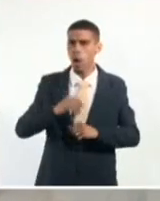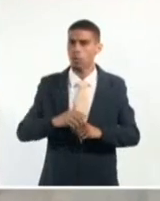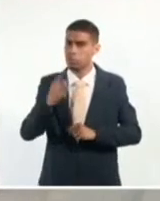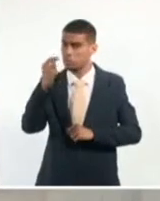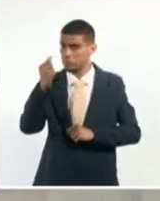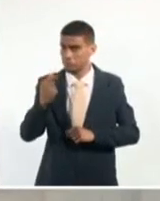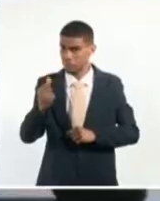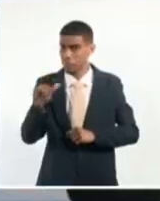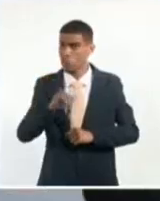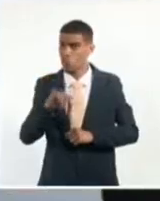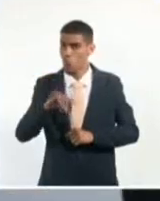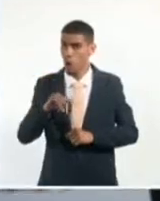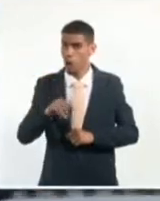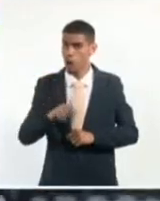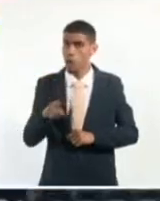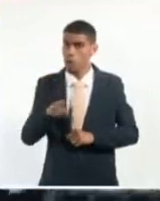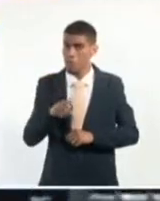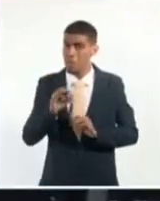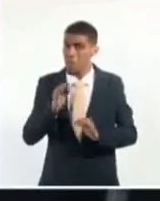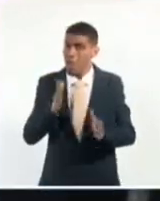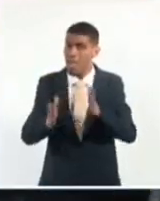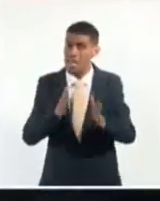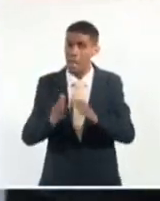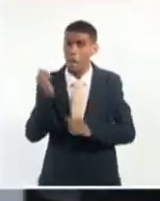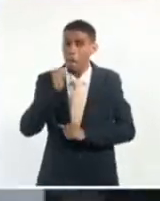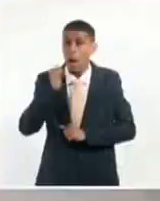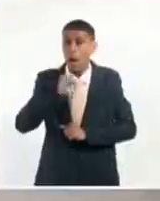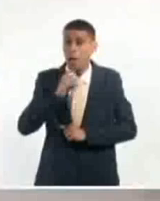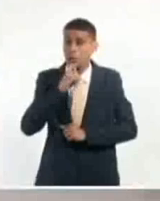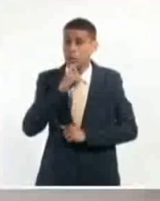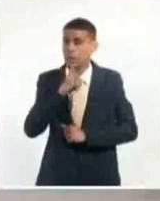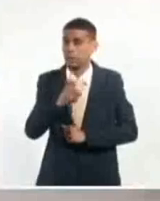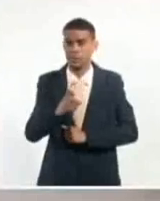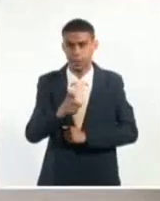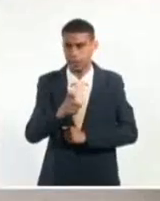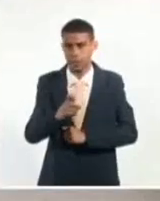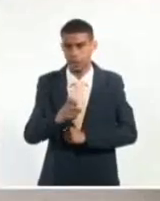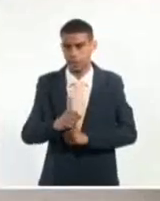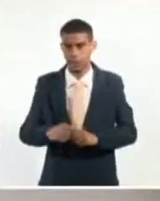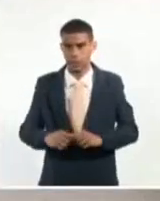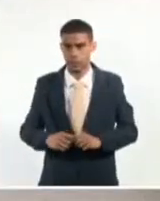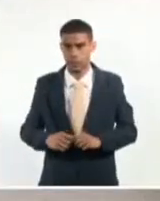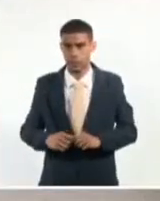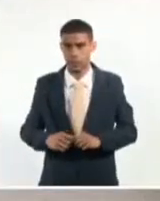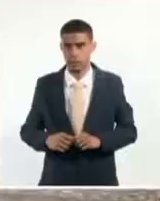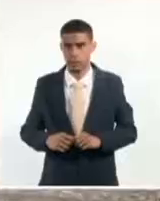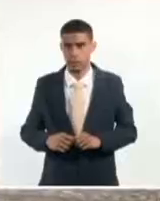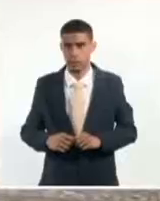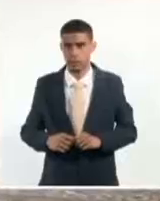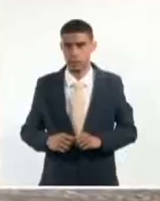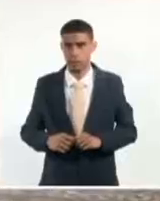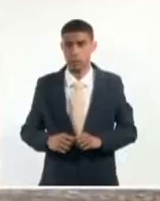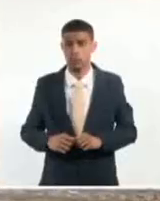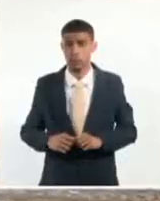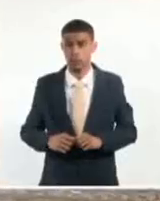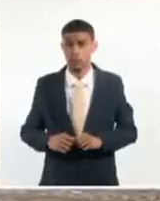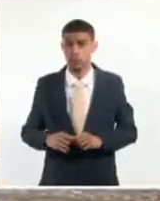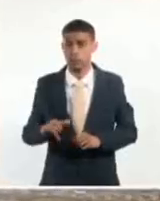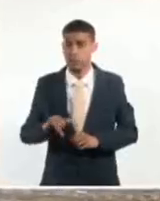Cuba y su escalada a una etapa cualitativamente más dañina e inhumana, en medio de un escenario de crisis